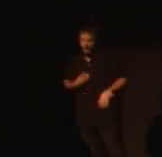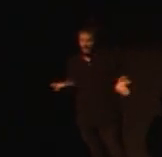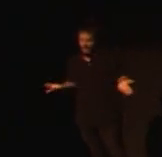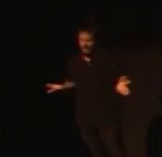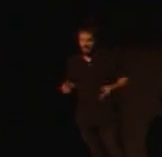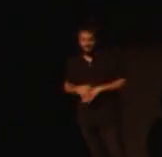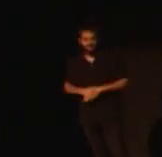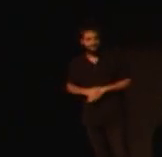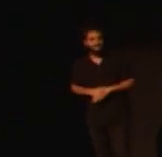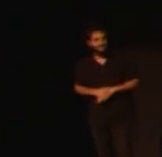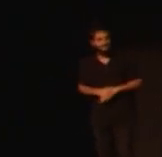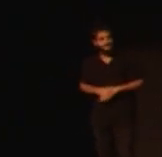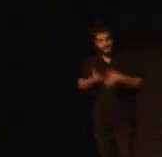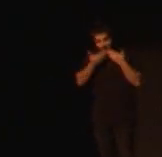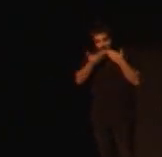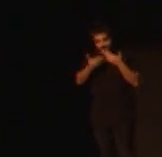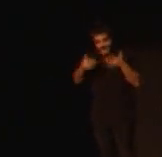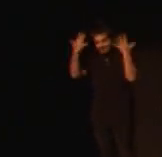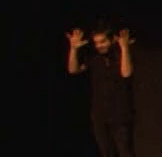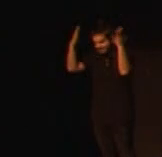disfrutes del viaje. Gracias. Muchas gracias.